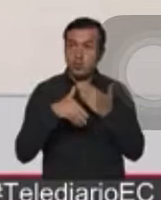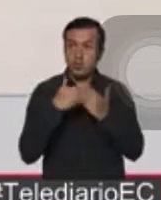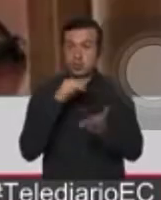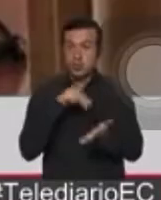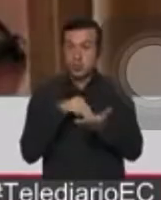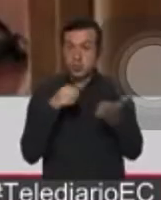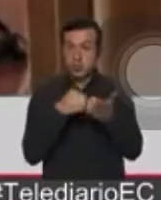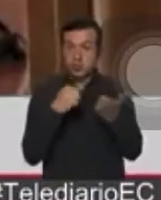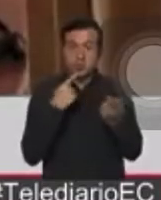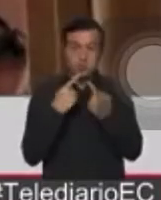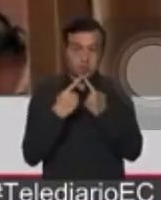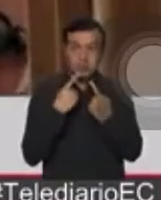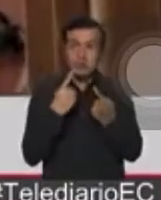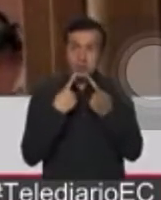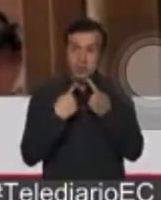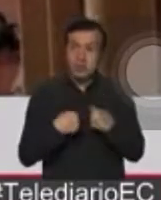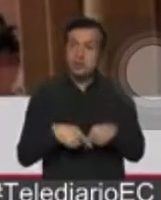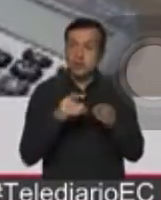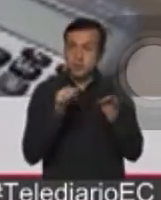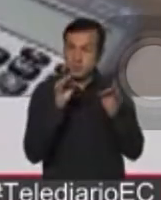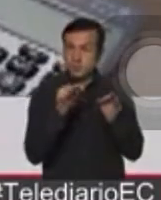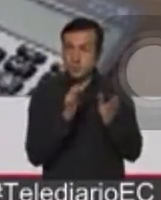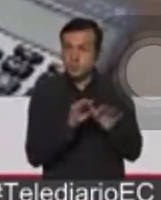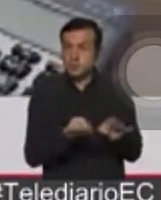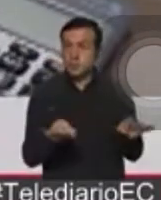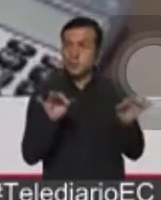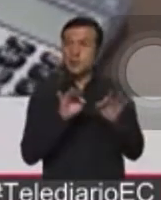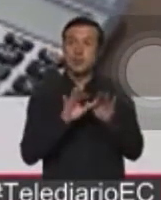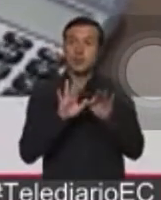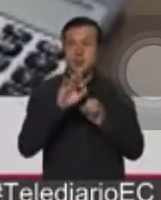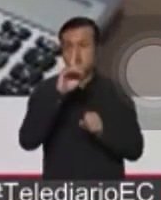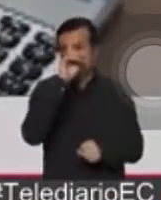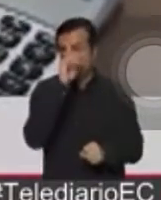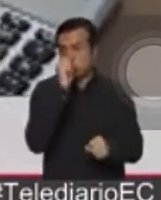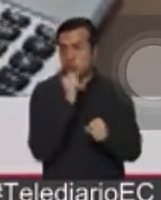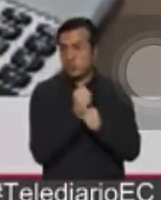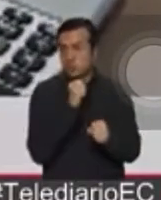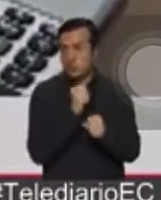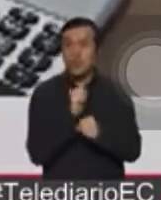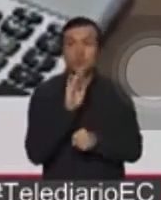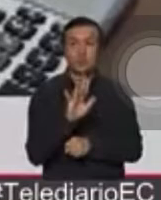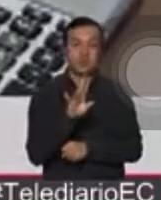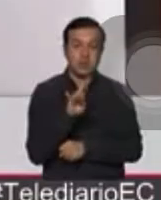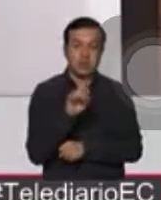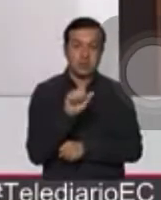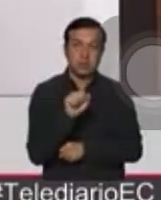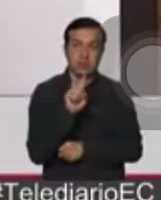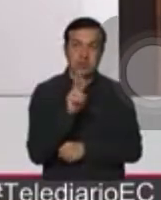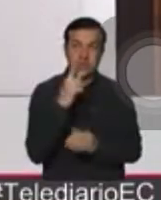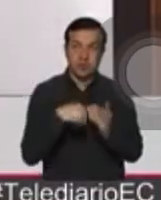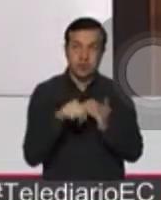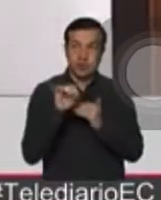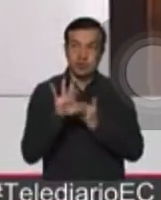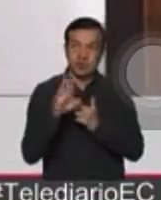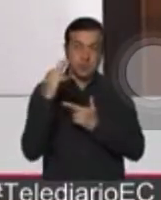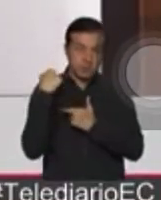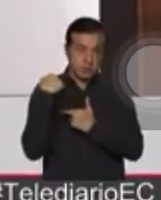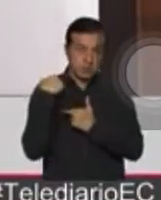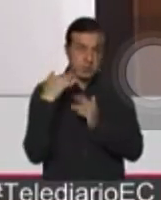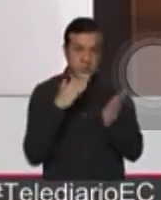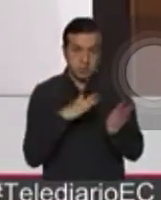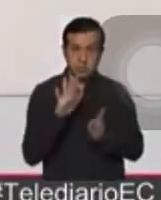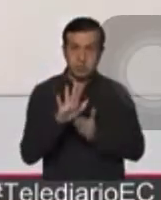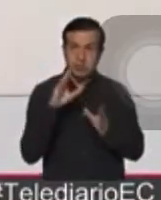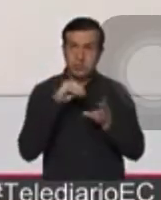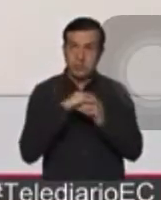equipo. Mauricio dice que la disciplina es la clave de su trabajo, pues su esposa y 2 hijos tienen sus propias responsabilidades en el